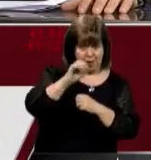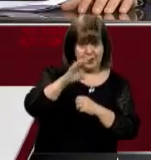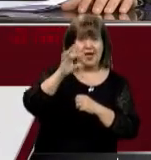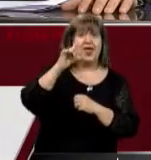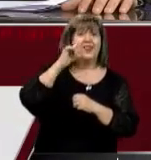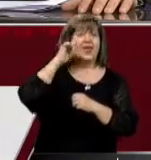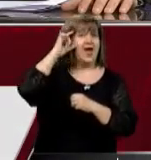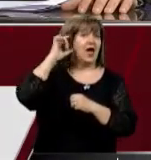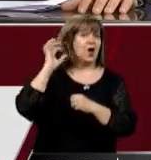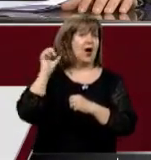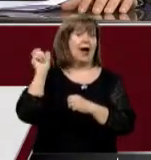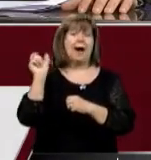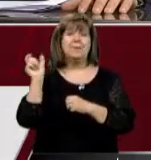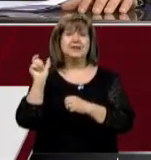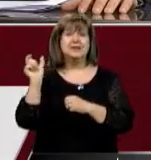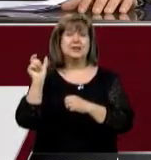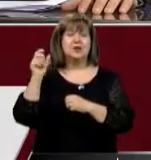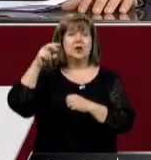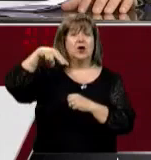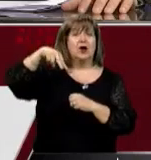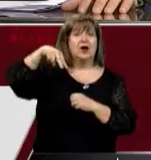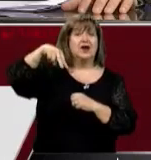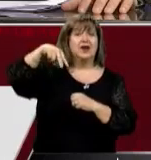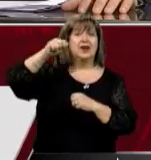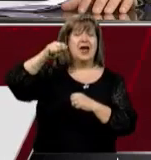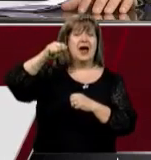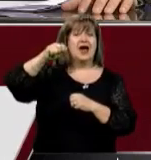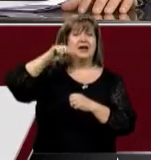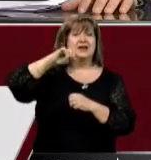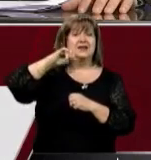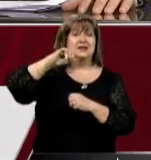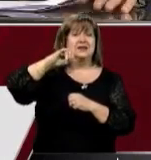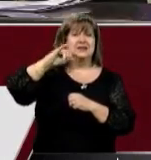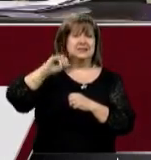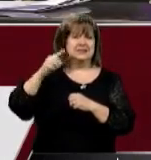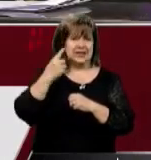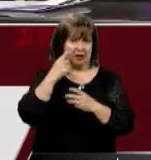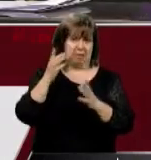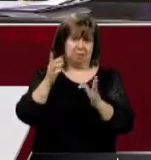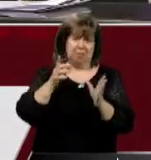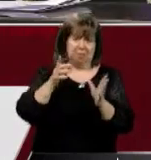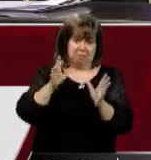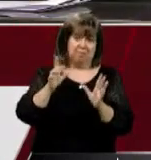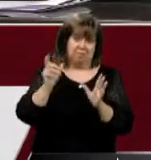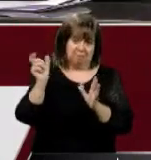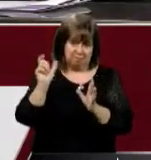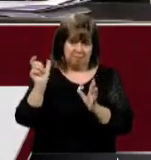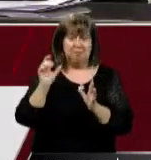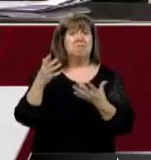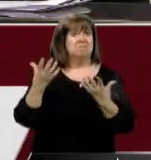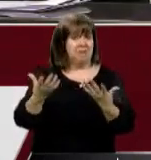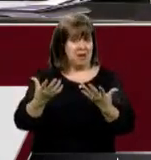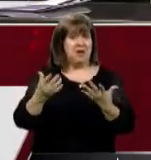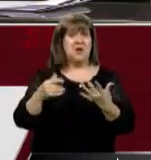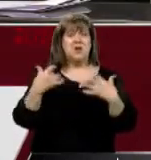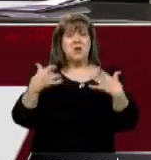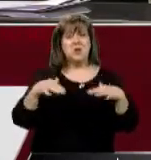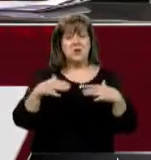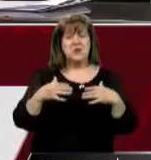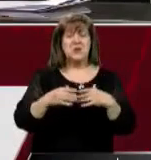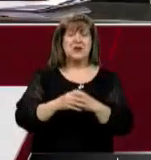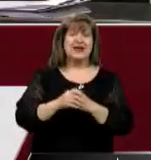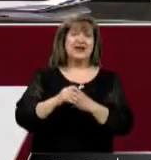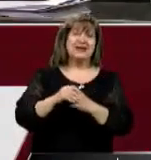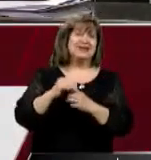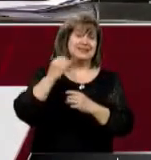apellido? Nasty. Diego Nasti, bueno, excelente, el nuevo hincha del Napoli que va a llegar con el campeonato bajo el brazo, ¿Pero qué te